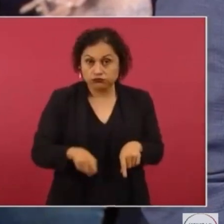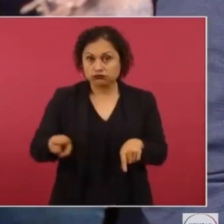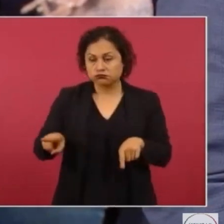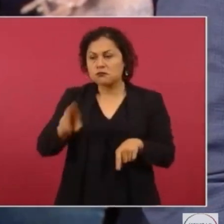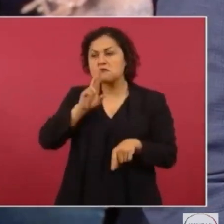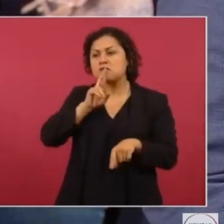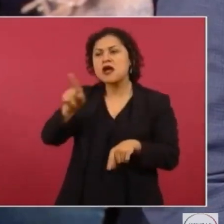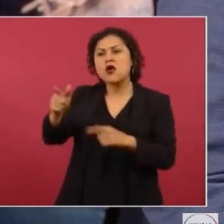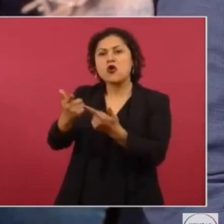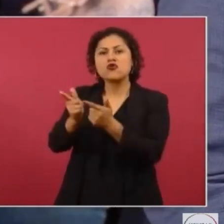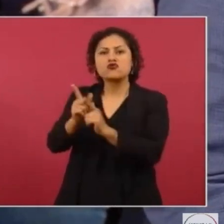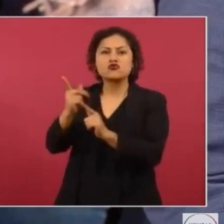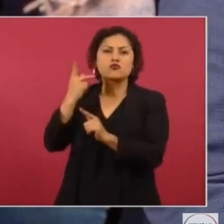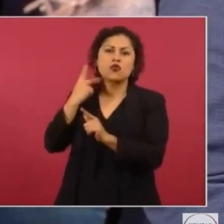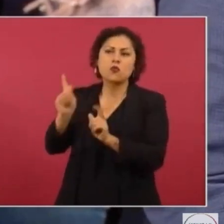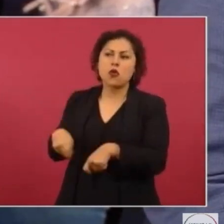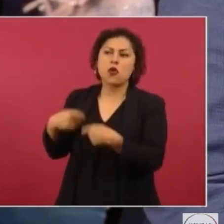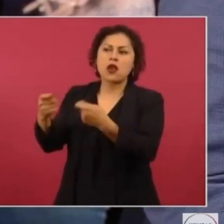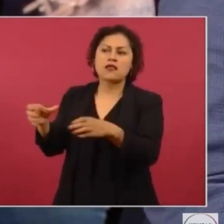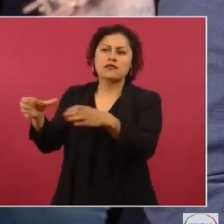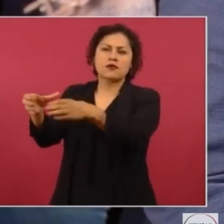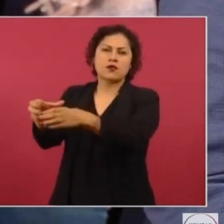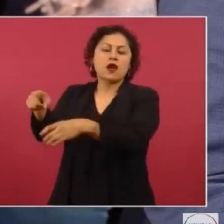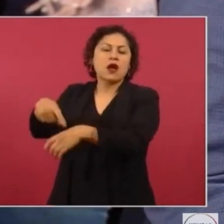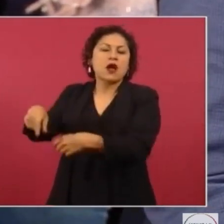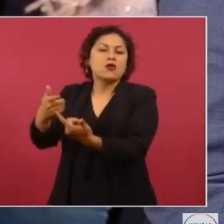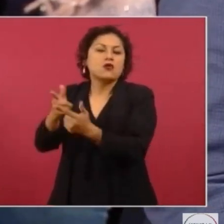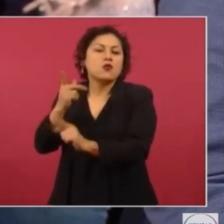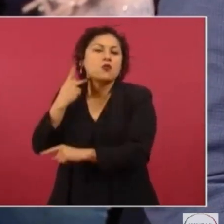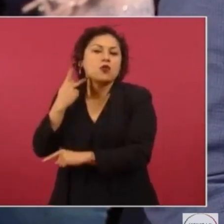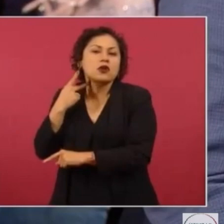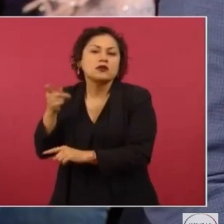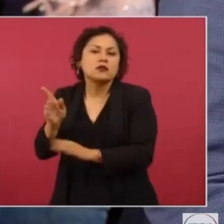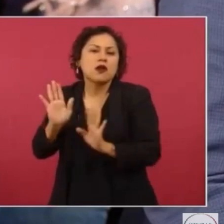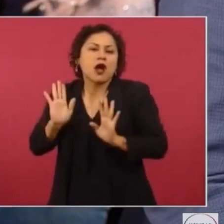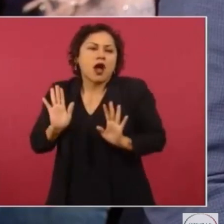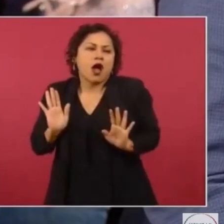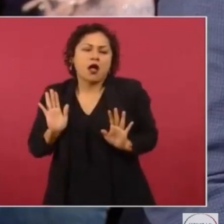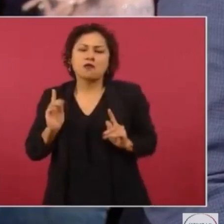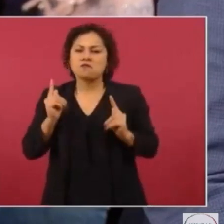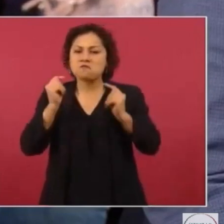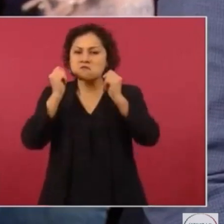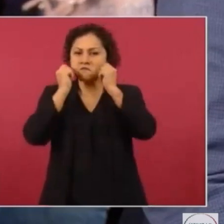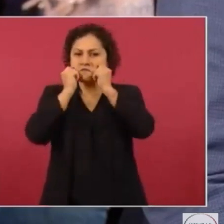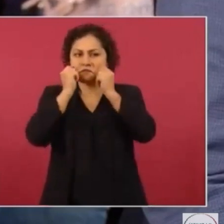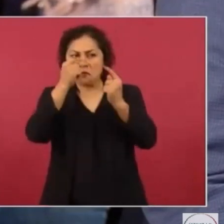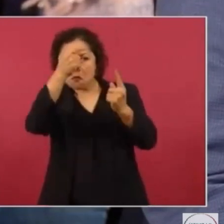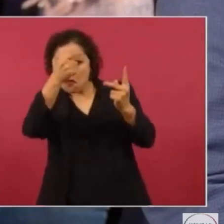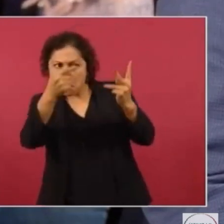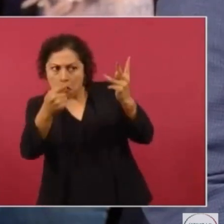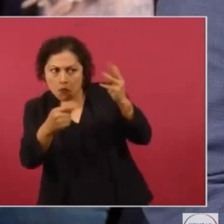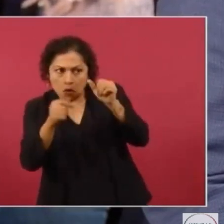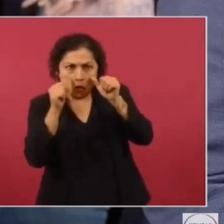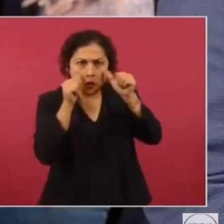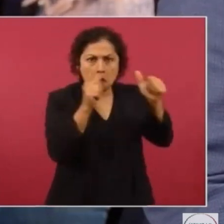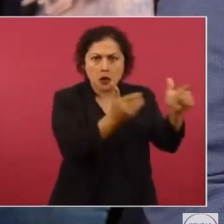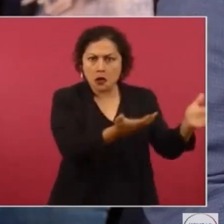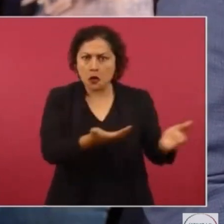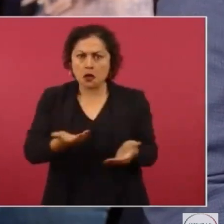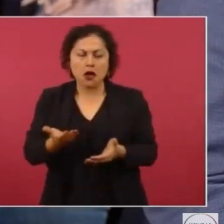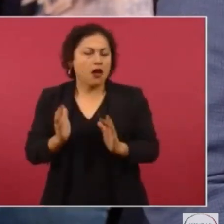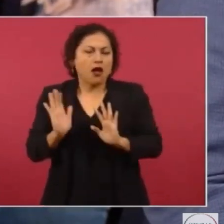partidos políticos, ya no tienen la obligación de darle estos lugares a estas comunidades